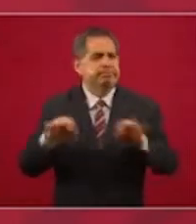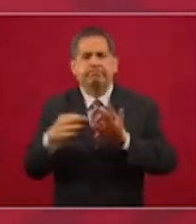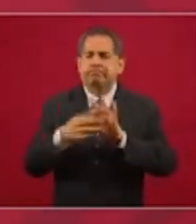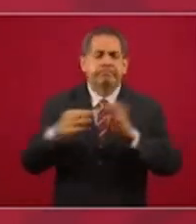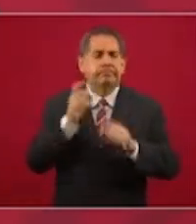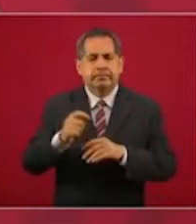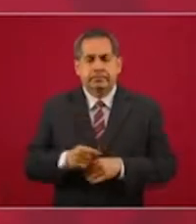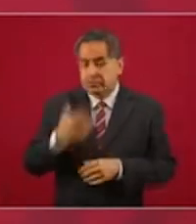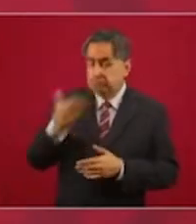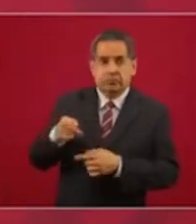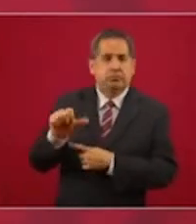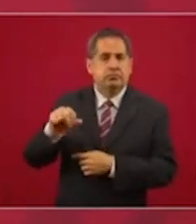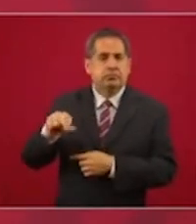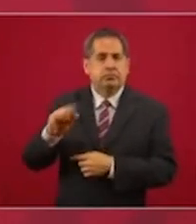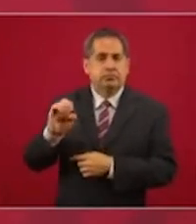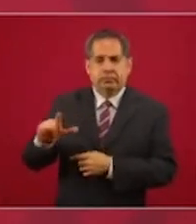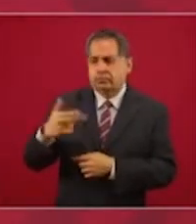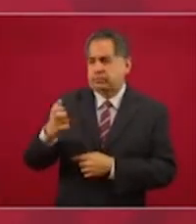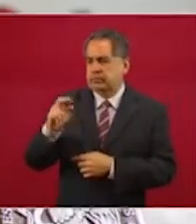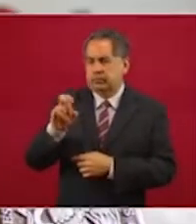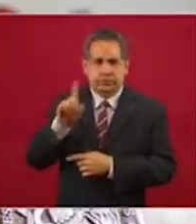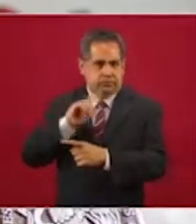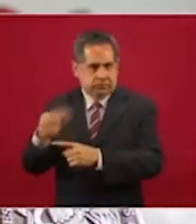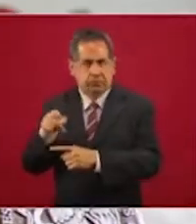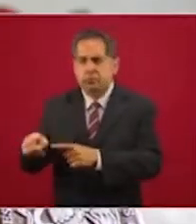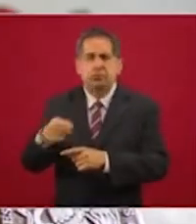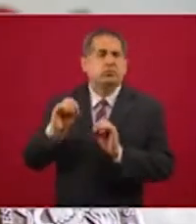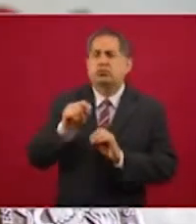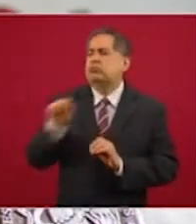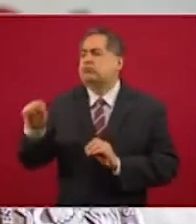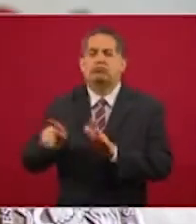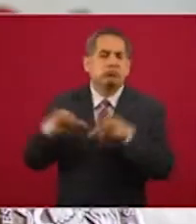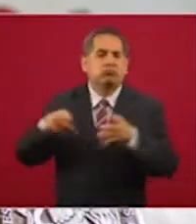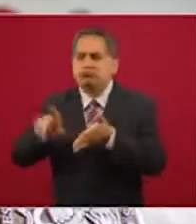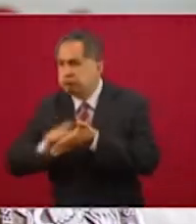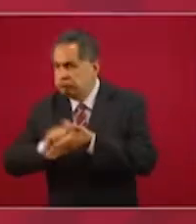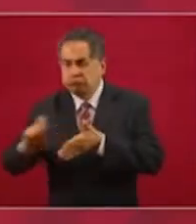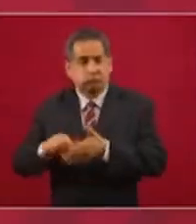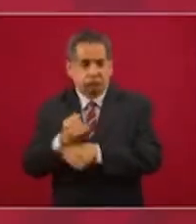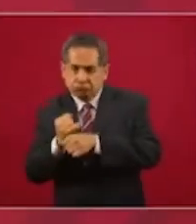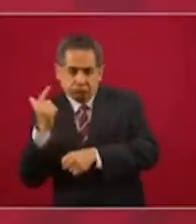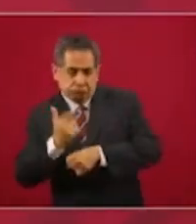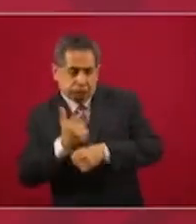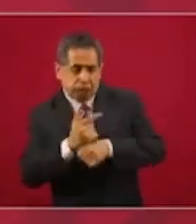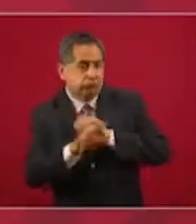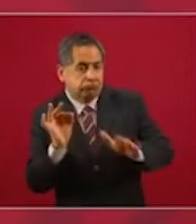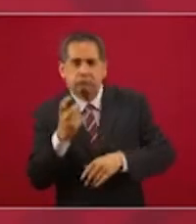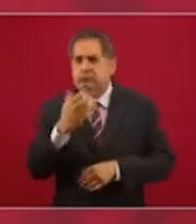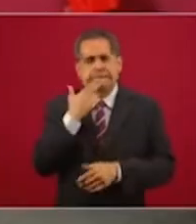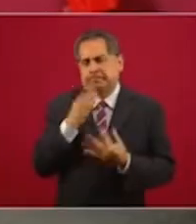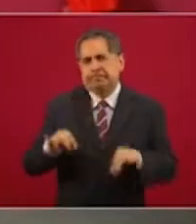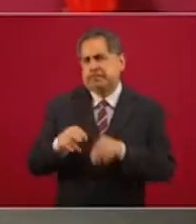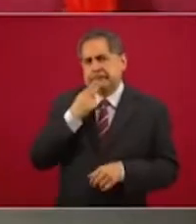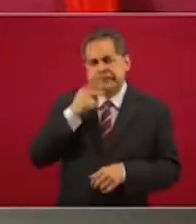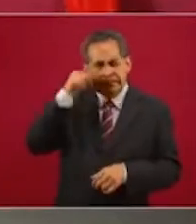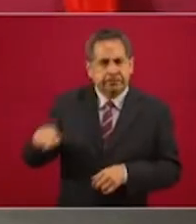de anabel hernández de periodistas y es muy importante para que se siga